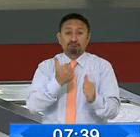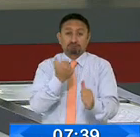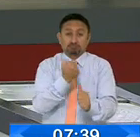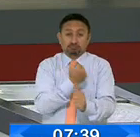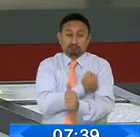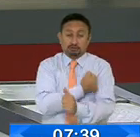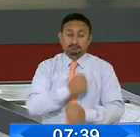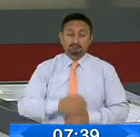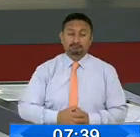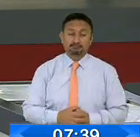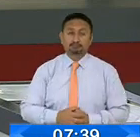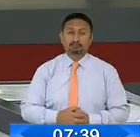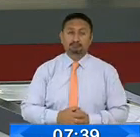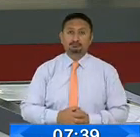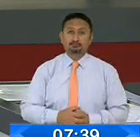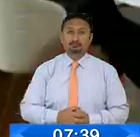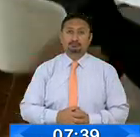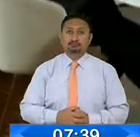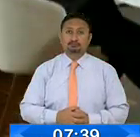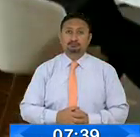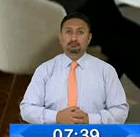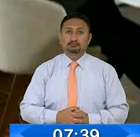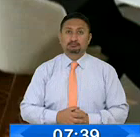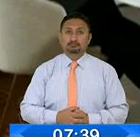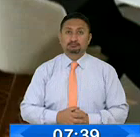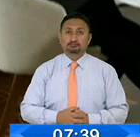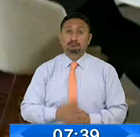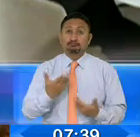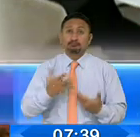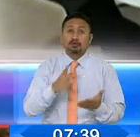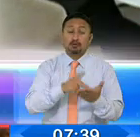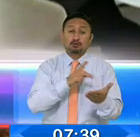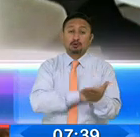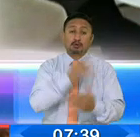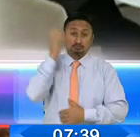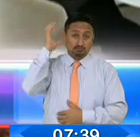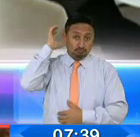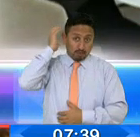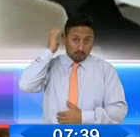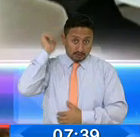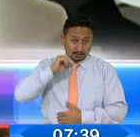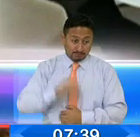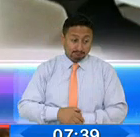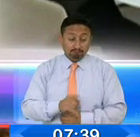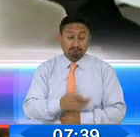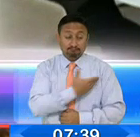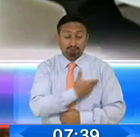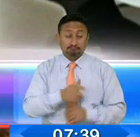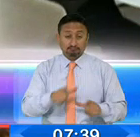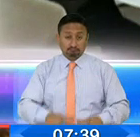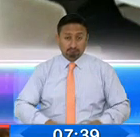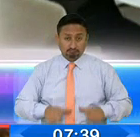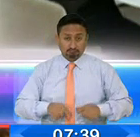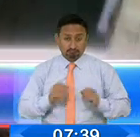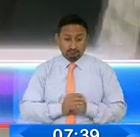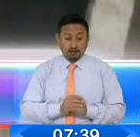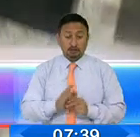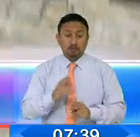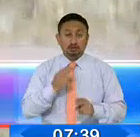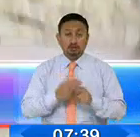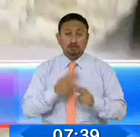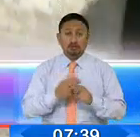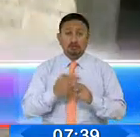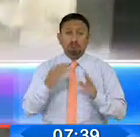dosis Pfizer. Veamos. Fue en su programa radial que el presidente Lenín Moreno anunció que el gobierno entregará el listado de personas que han